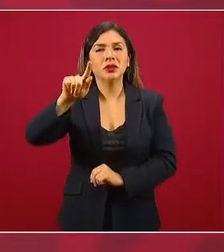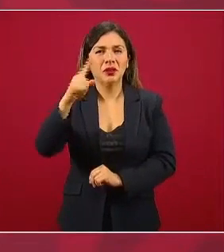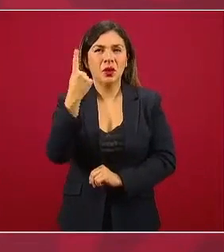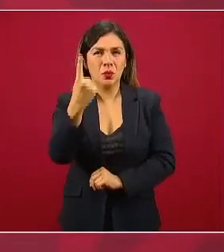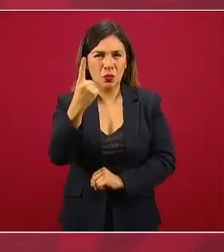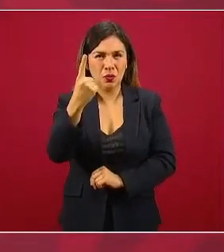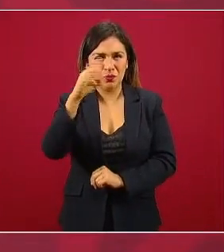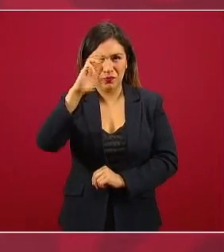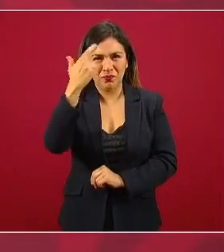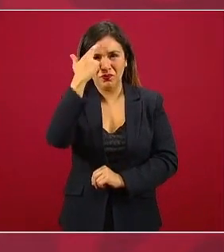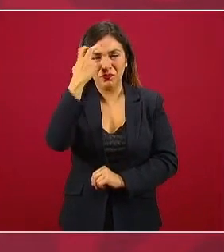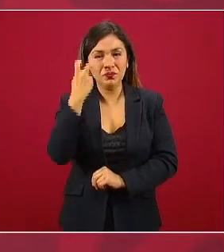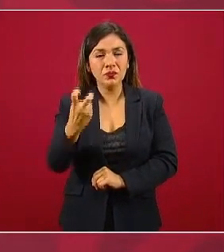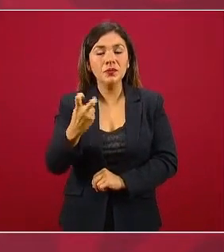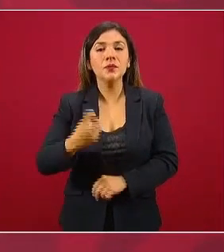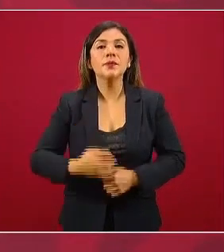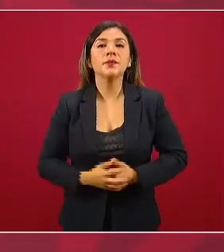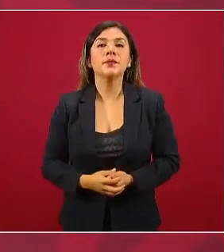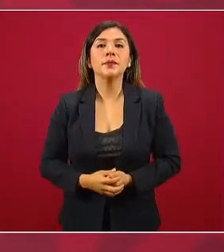1971,